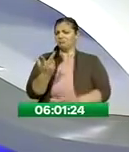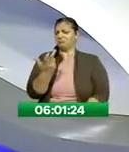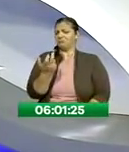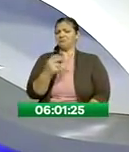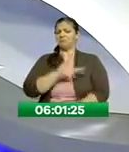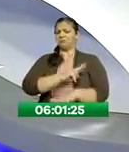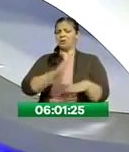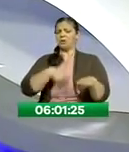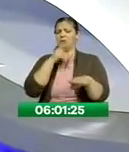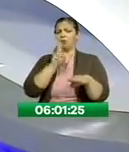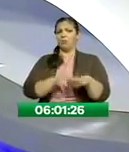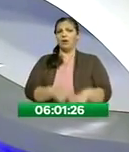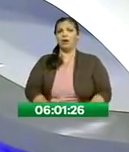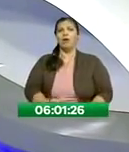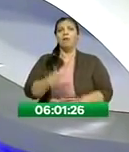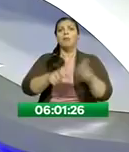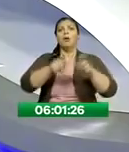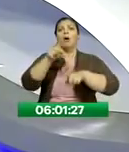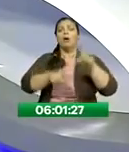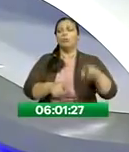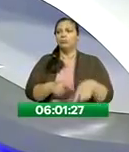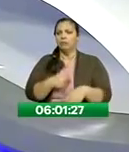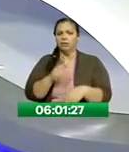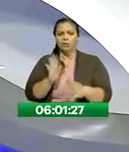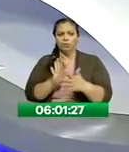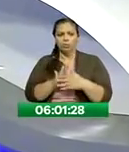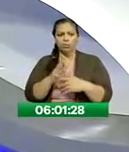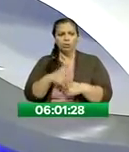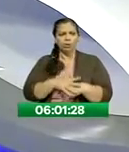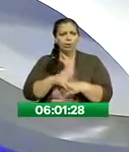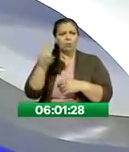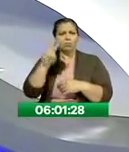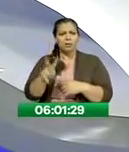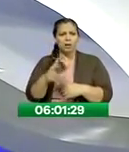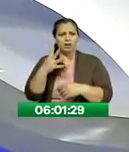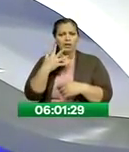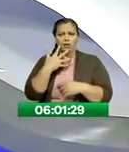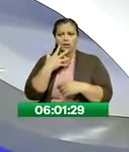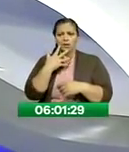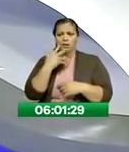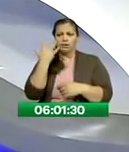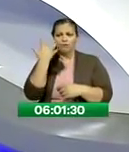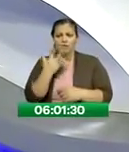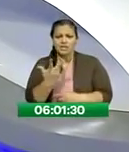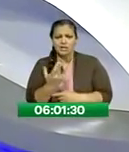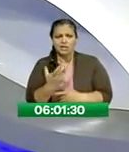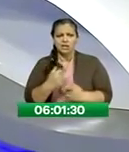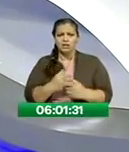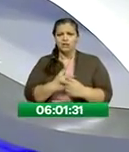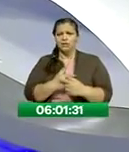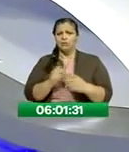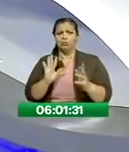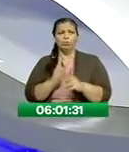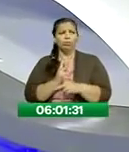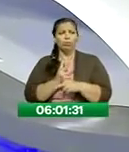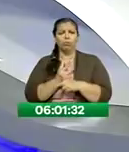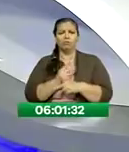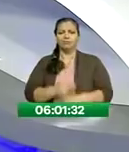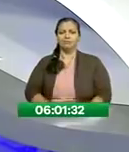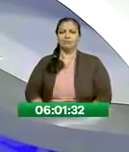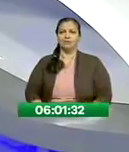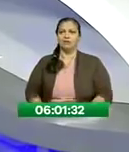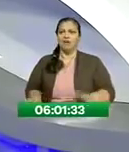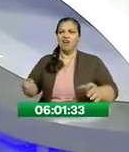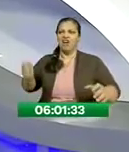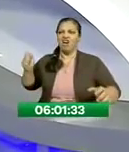los números. ¿Usted se ha visto un machete alguna vez? Un machete cuando voy a hacer la minga. La minga, ¿no? Pero en mi cabeza, en mi pescuezo. ¿Qué rosa? ¿Qué